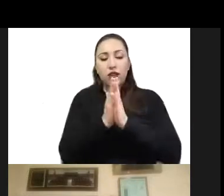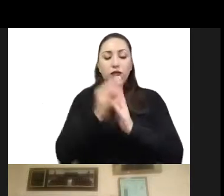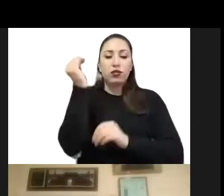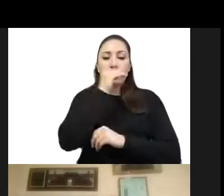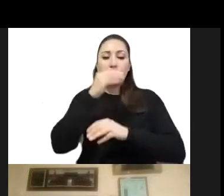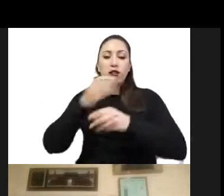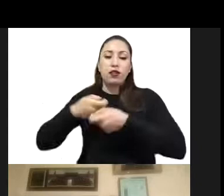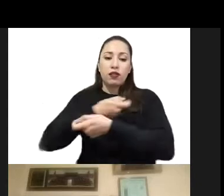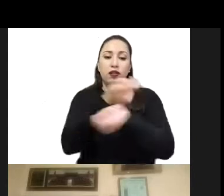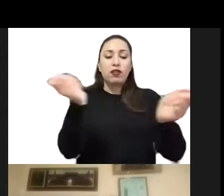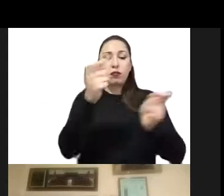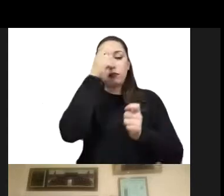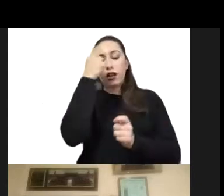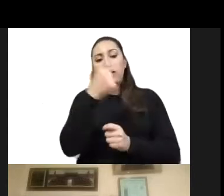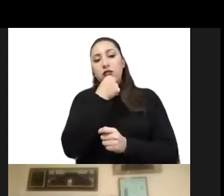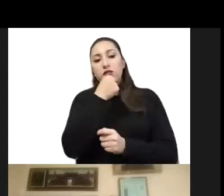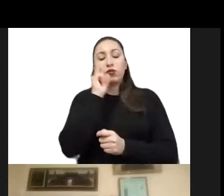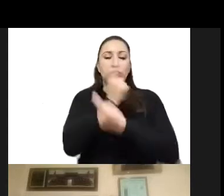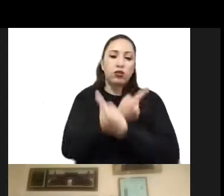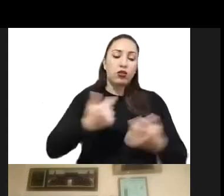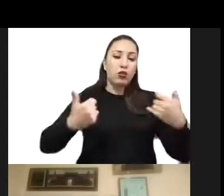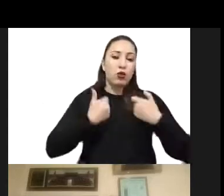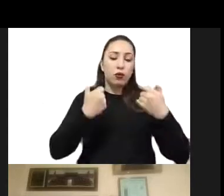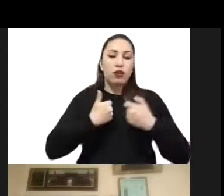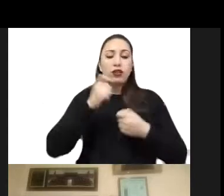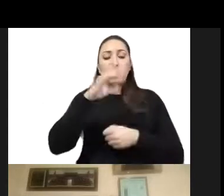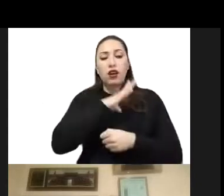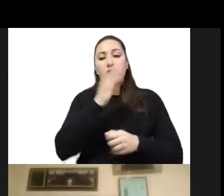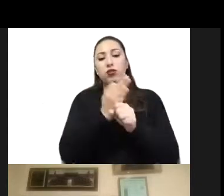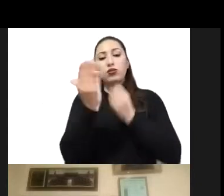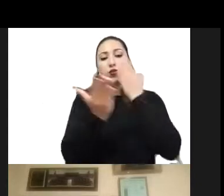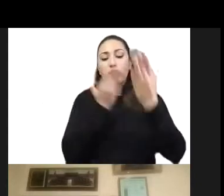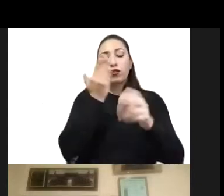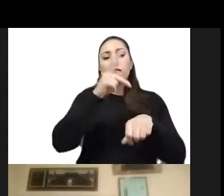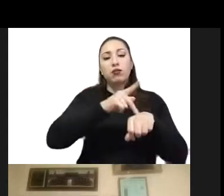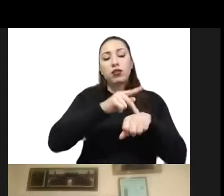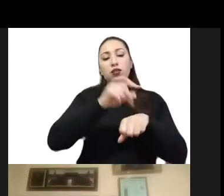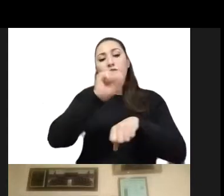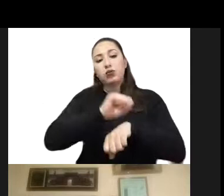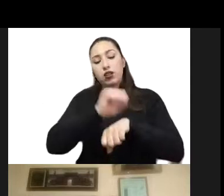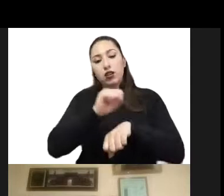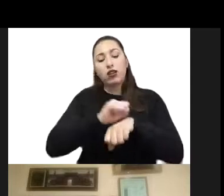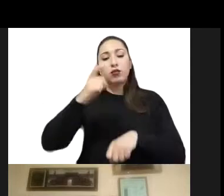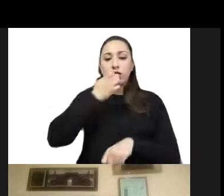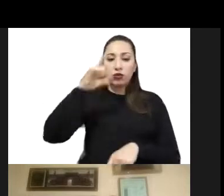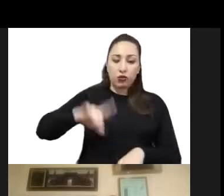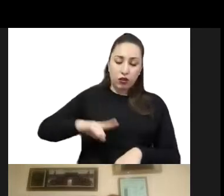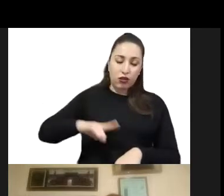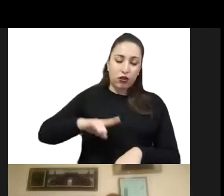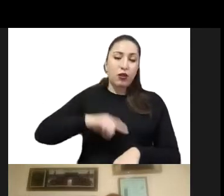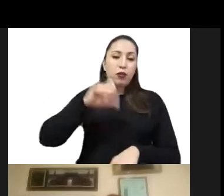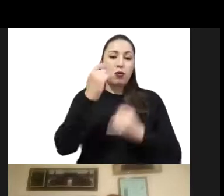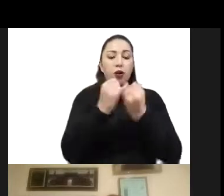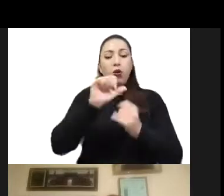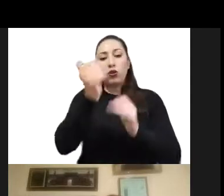de texto para las niñas, niños y adolescentes inscritos en el Sistema Educativo Nacional, así como otros libros